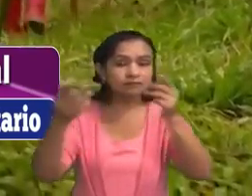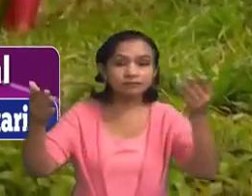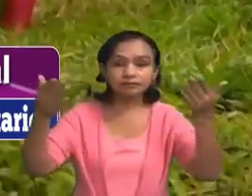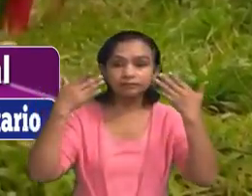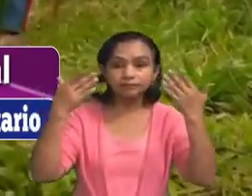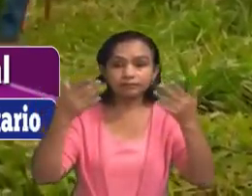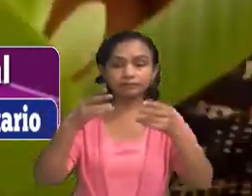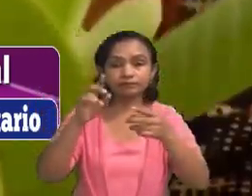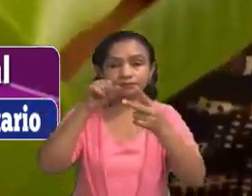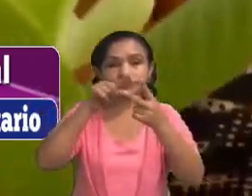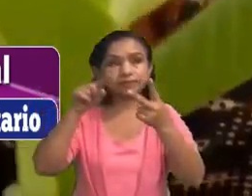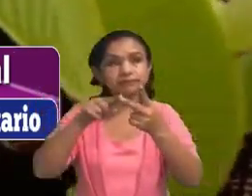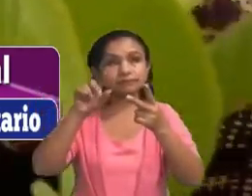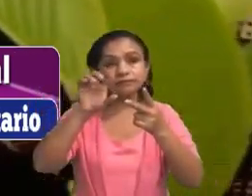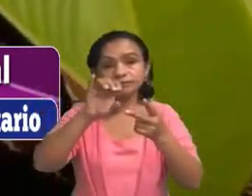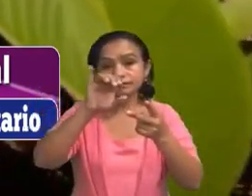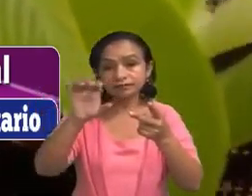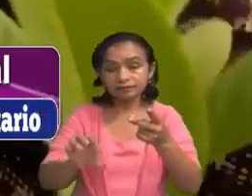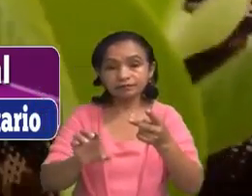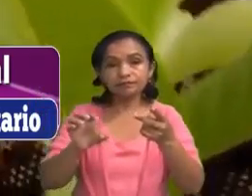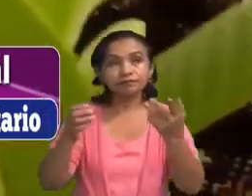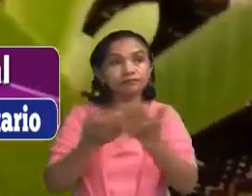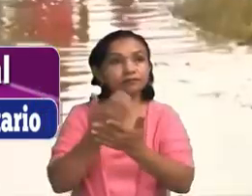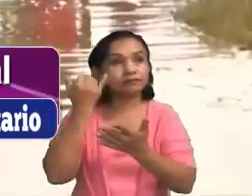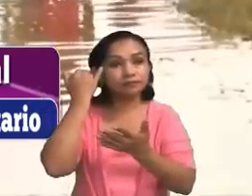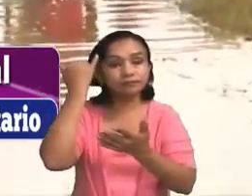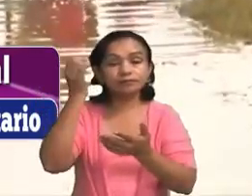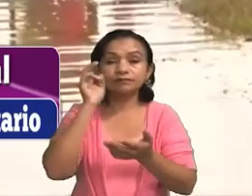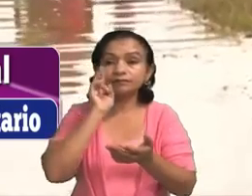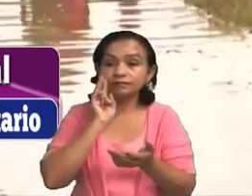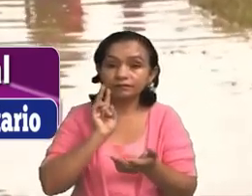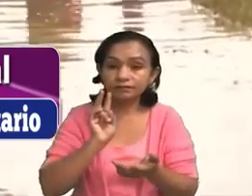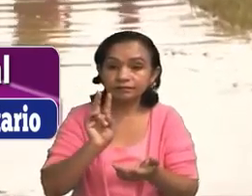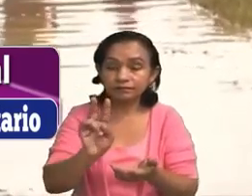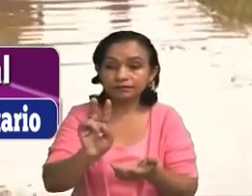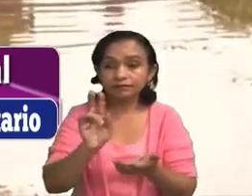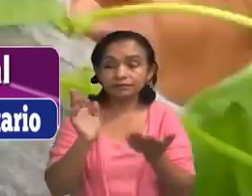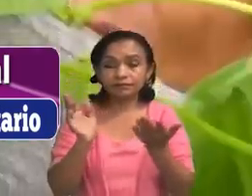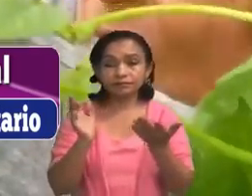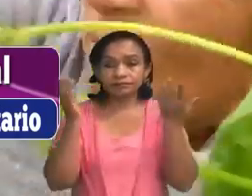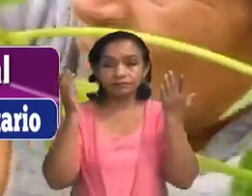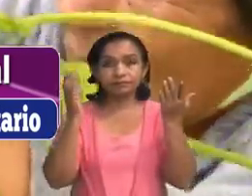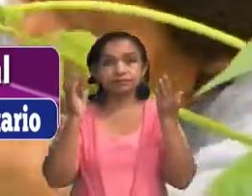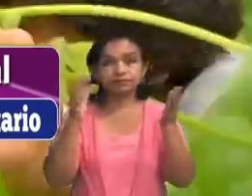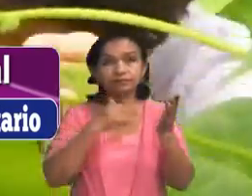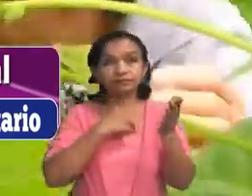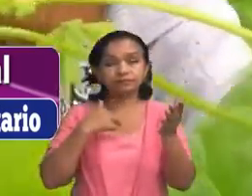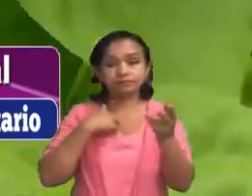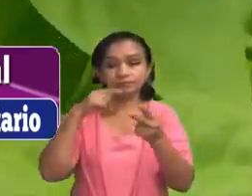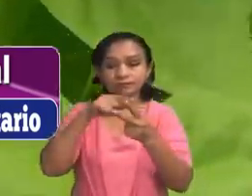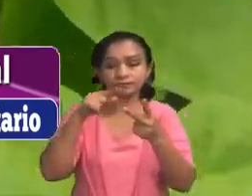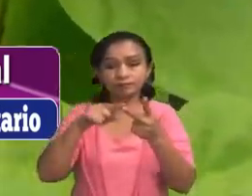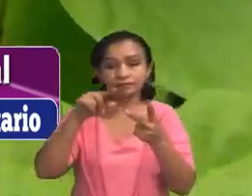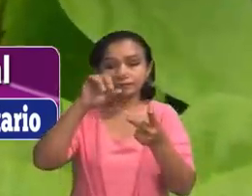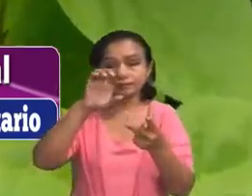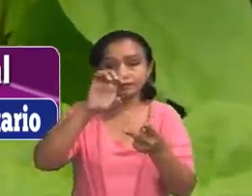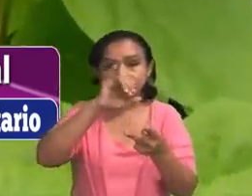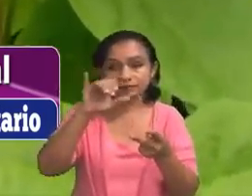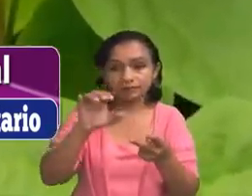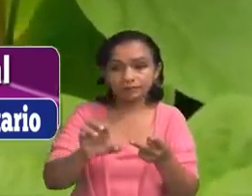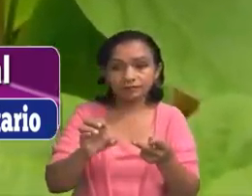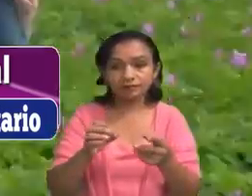ejes fundamentales, la tecnología e innovación, pero vista desde las intervenciones de estos 2 grandes ejes en el